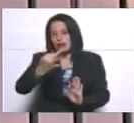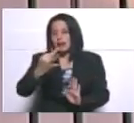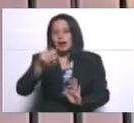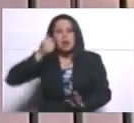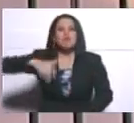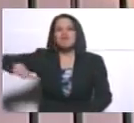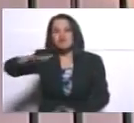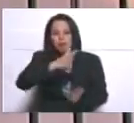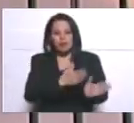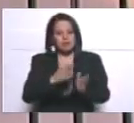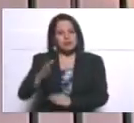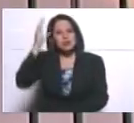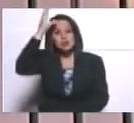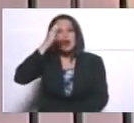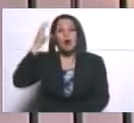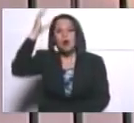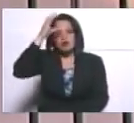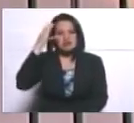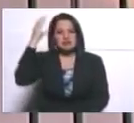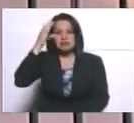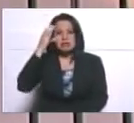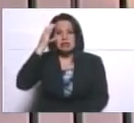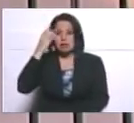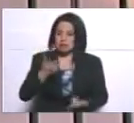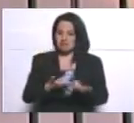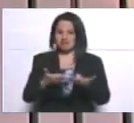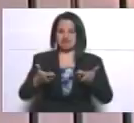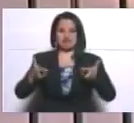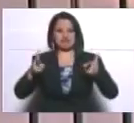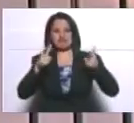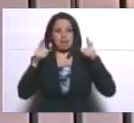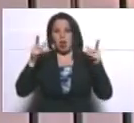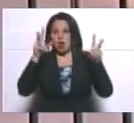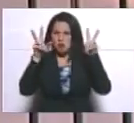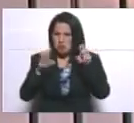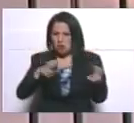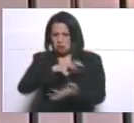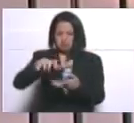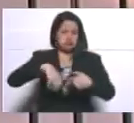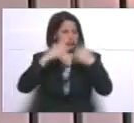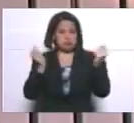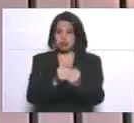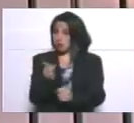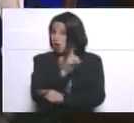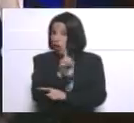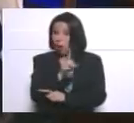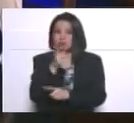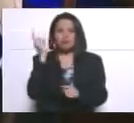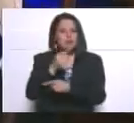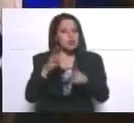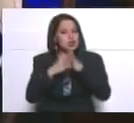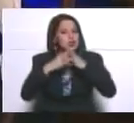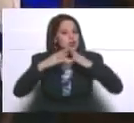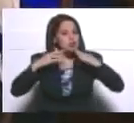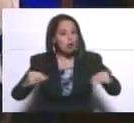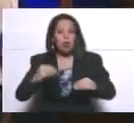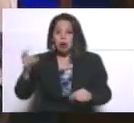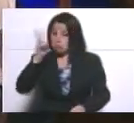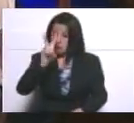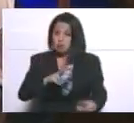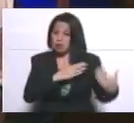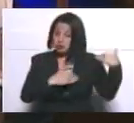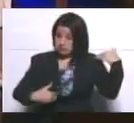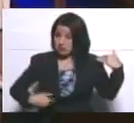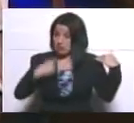pueblo organizado y consciente no va a permitir nuevos actos de violencia. Por la paz y por la soberanía, porque el presidente lo dijo, el que